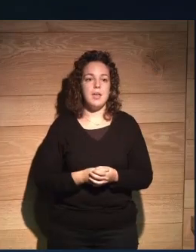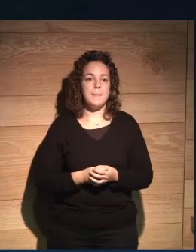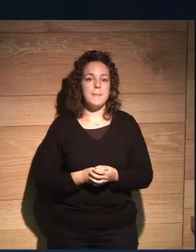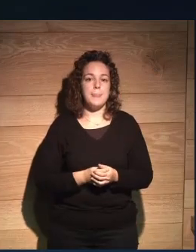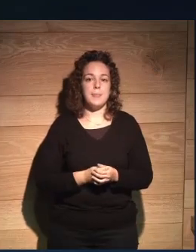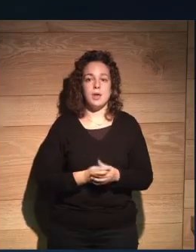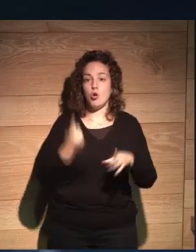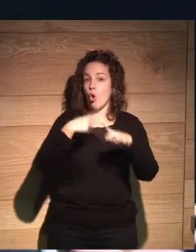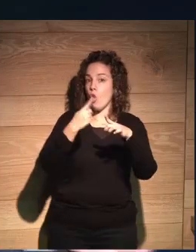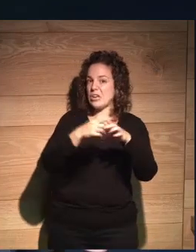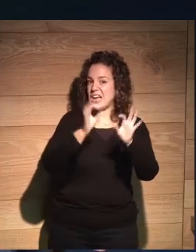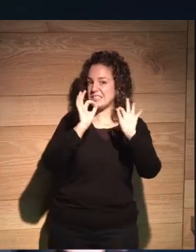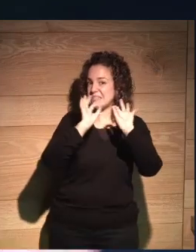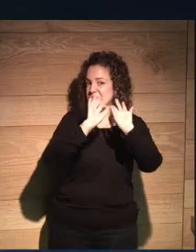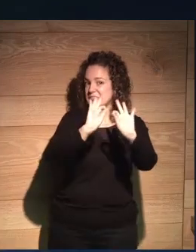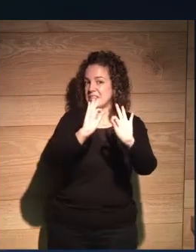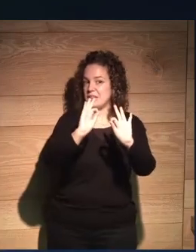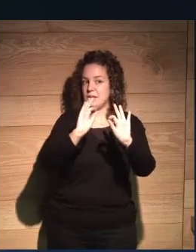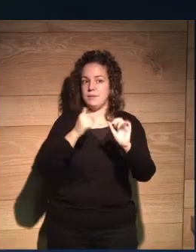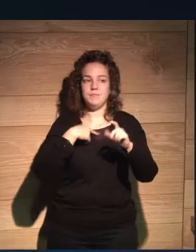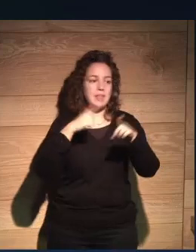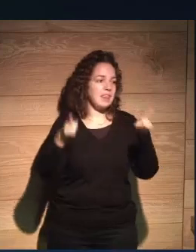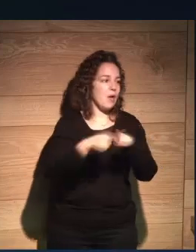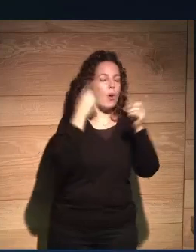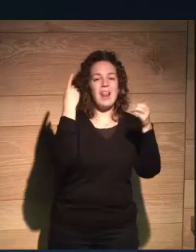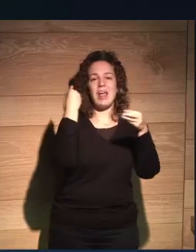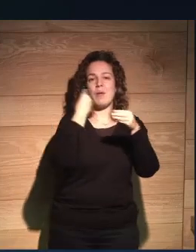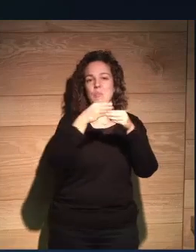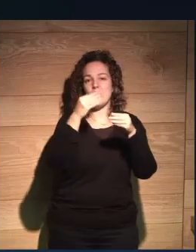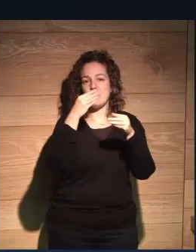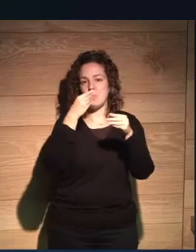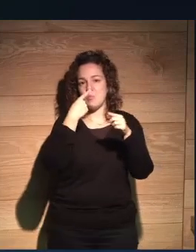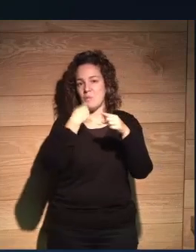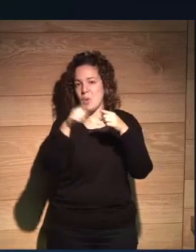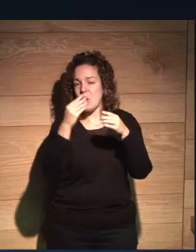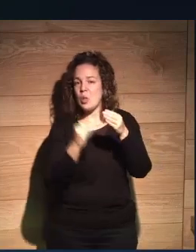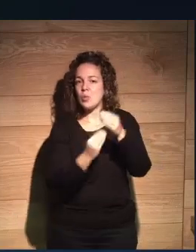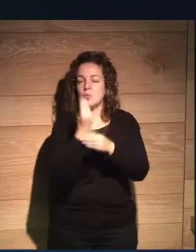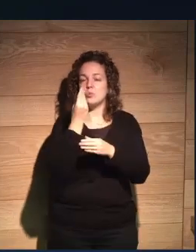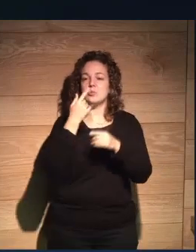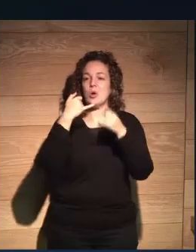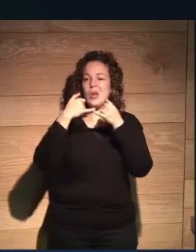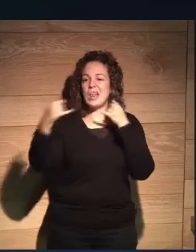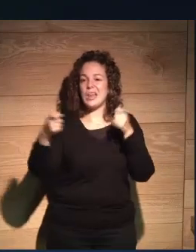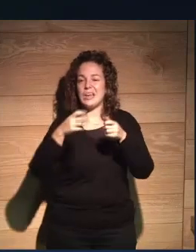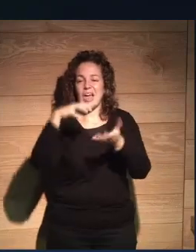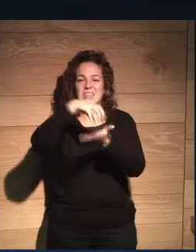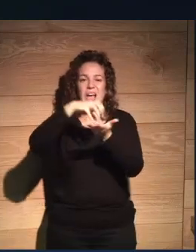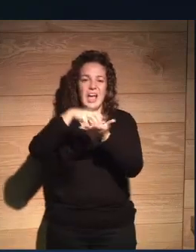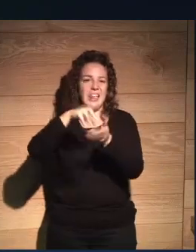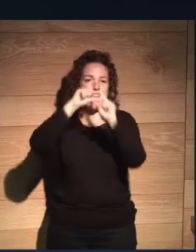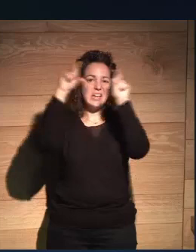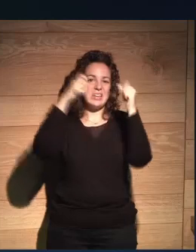determinadas cosas, ¿de acuerdo? Me da igual que sean productos, líneas, agencias, entidades,